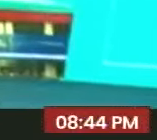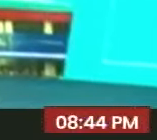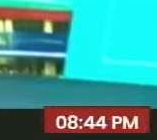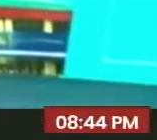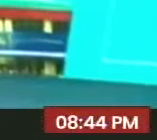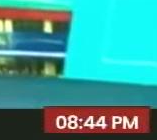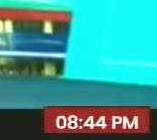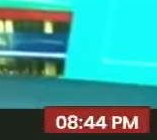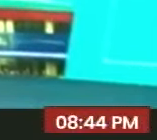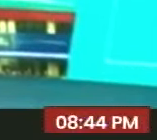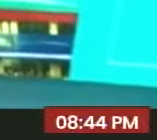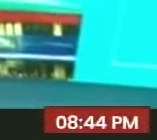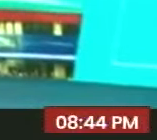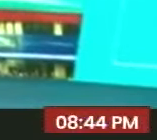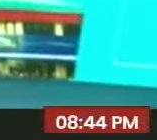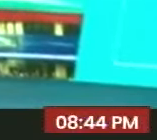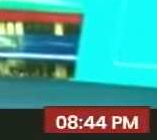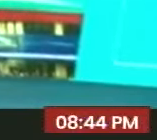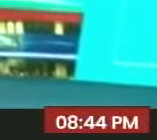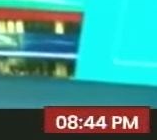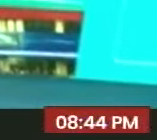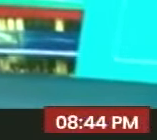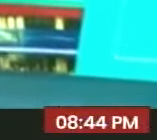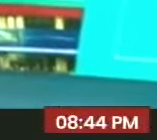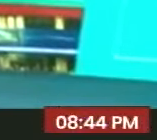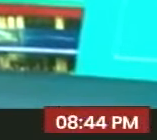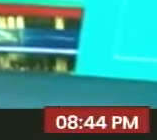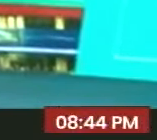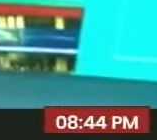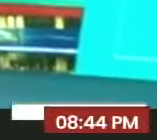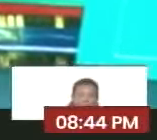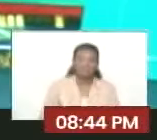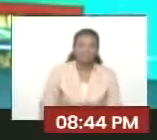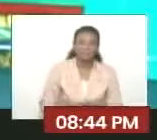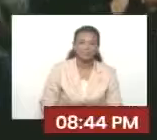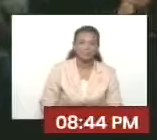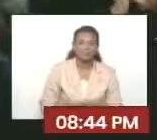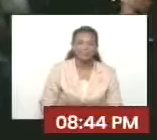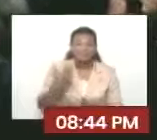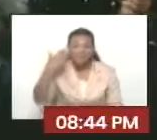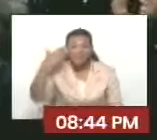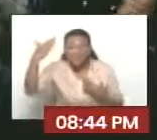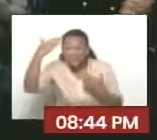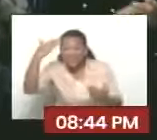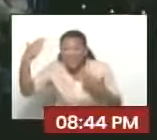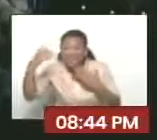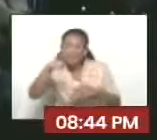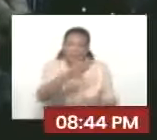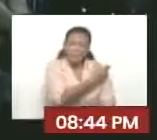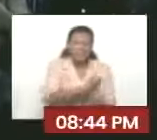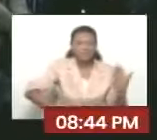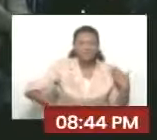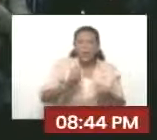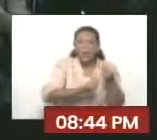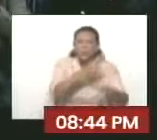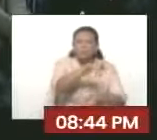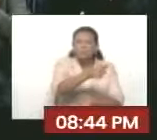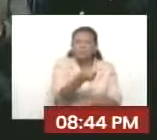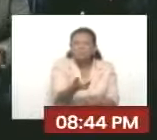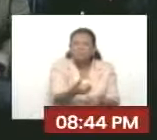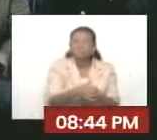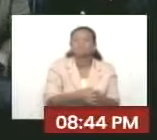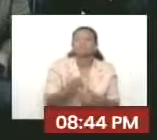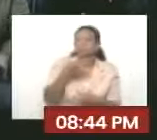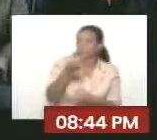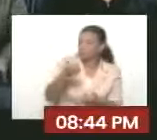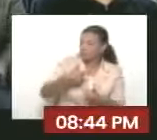Yania. Buenas noches, presidente. Excelente. ¿Qué nos ¿Ustedes trae? ¿Cómo están? Fabuloso. ¿Qué nos trae? Ya, presidente. Yo quería